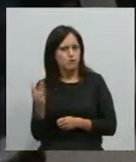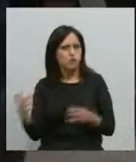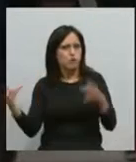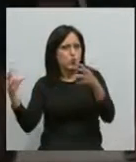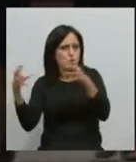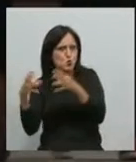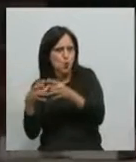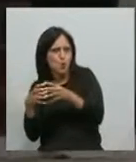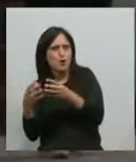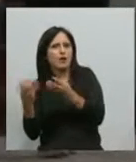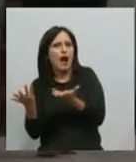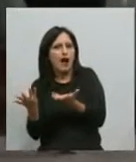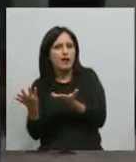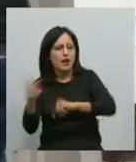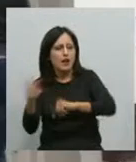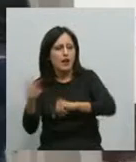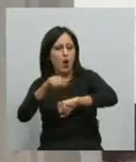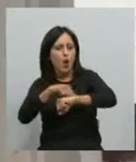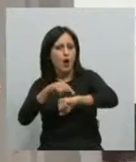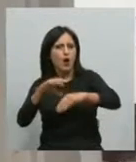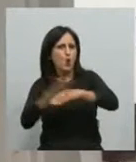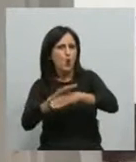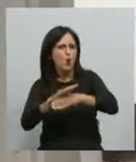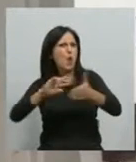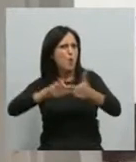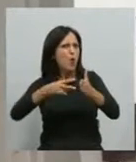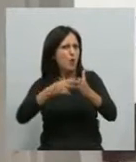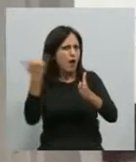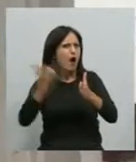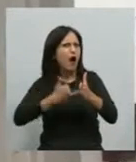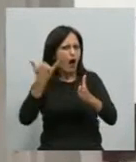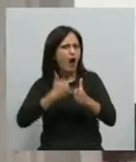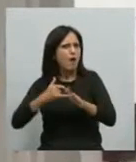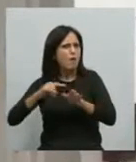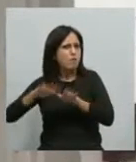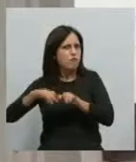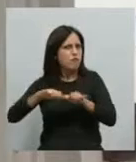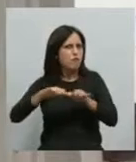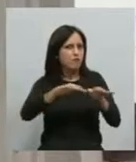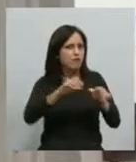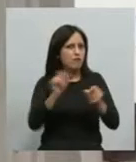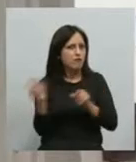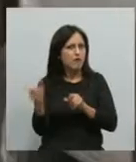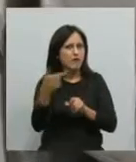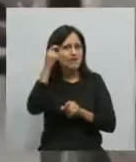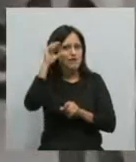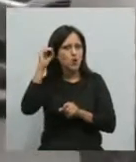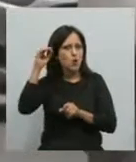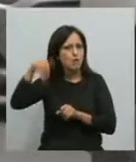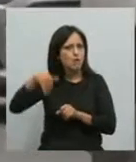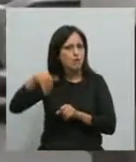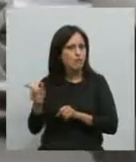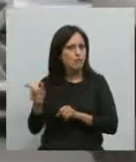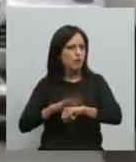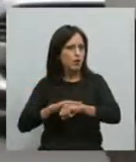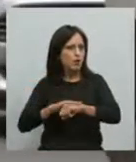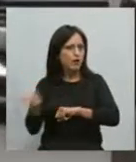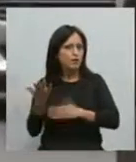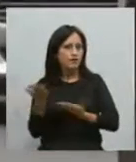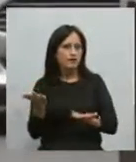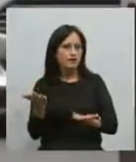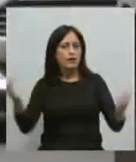al caos en diferentes horarios en la ciudad me parece que hay que encontrar el punto que todavía el argentino no lo encontró entre el